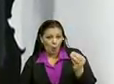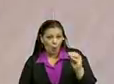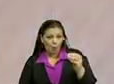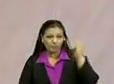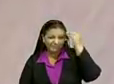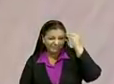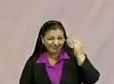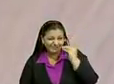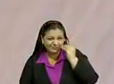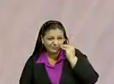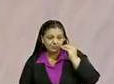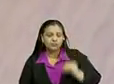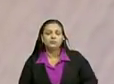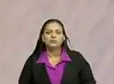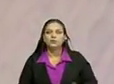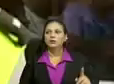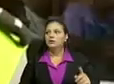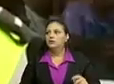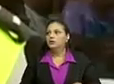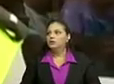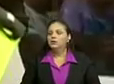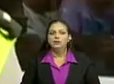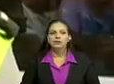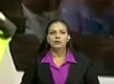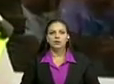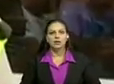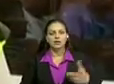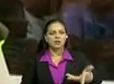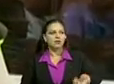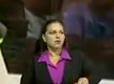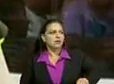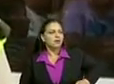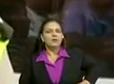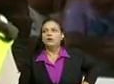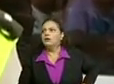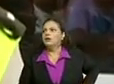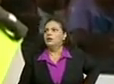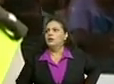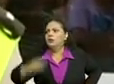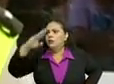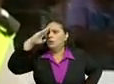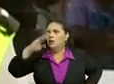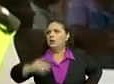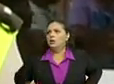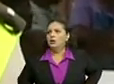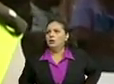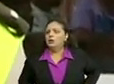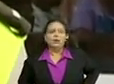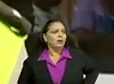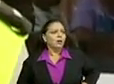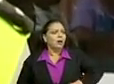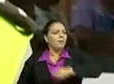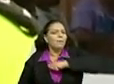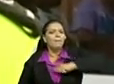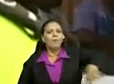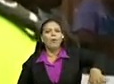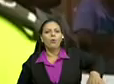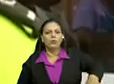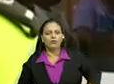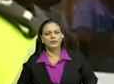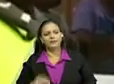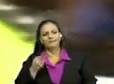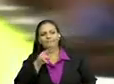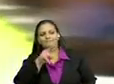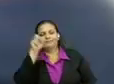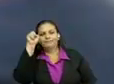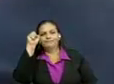presencia arroja el arma de fuego. Inmediatamente procedimos a la aprehensión y a verificar el tipo de situación que nos